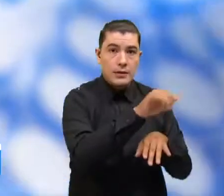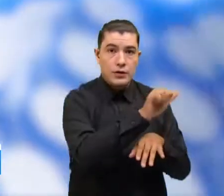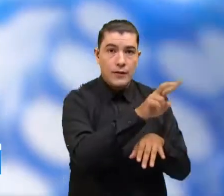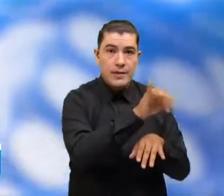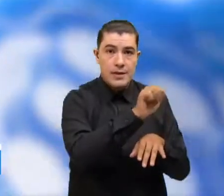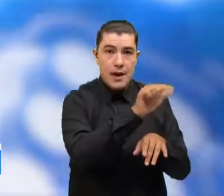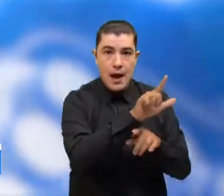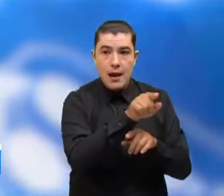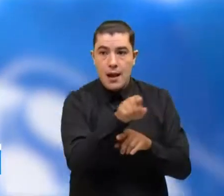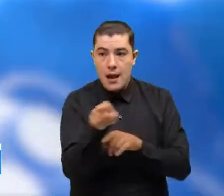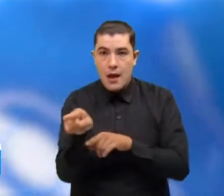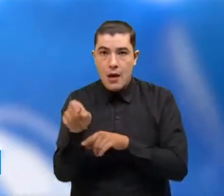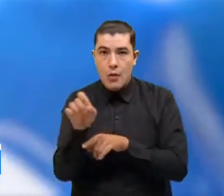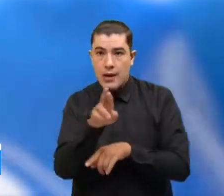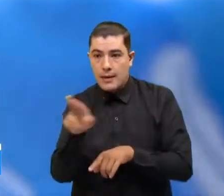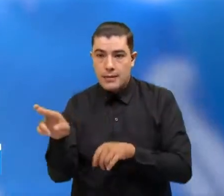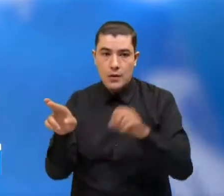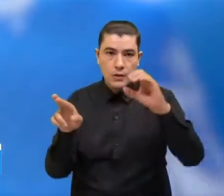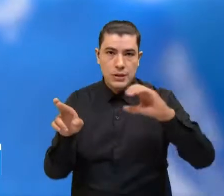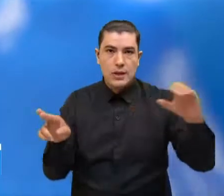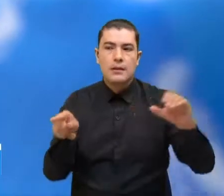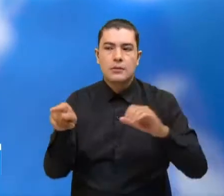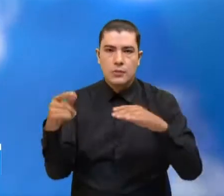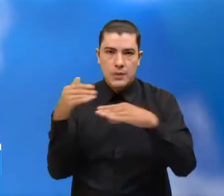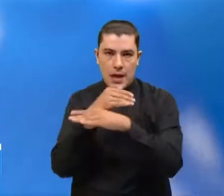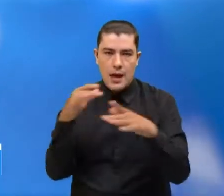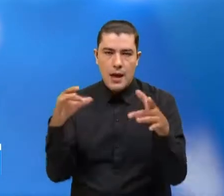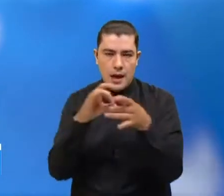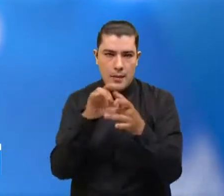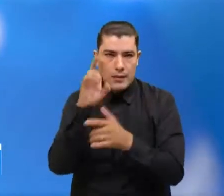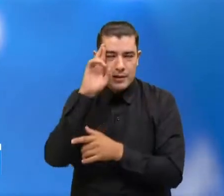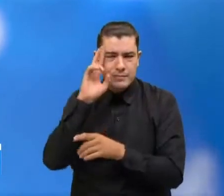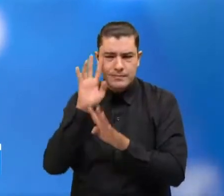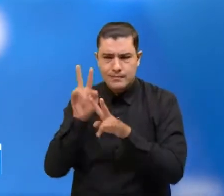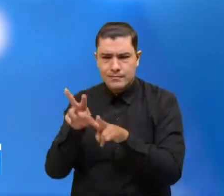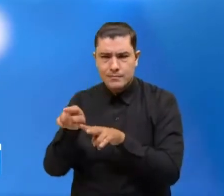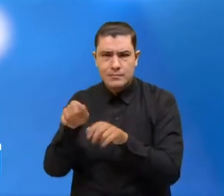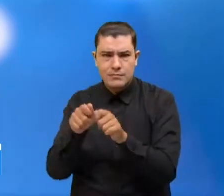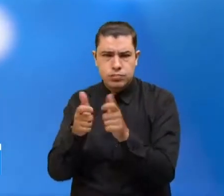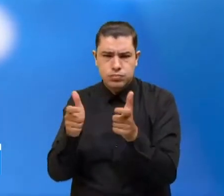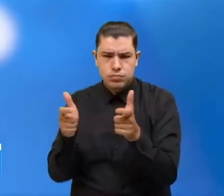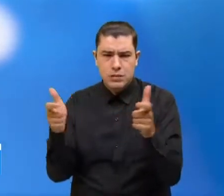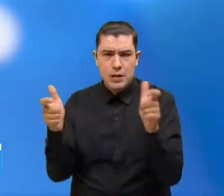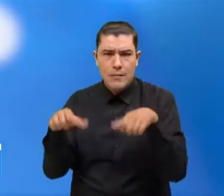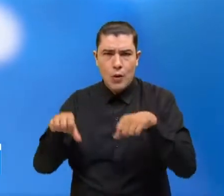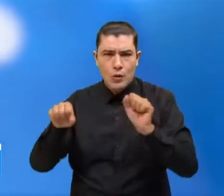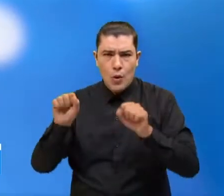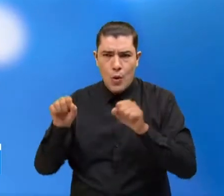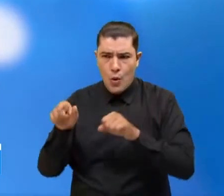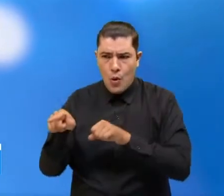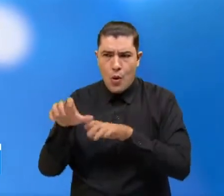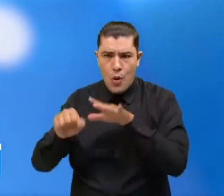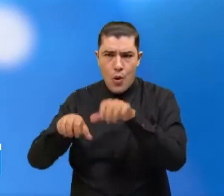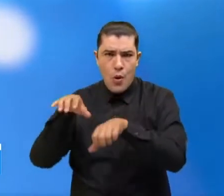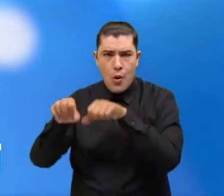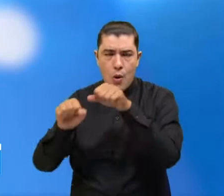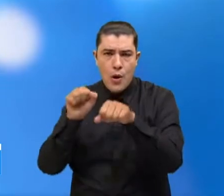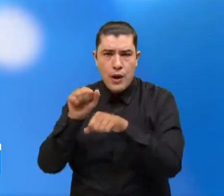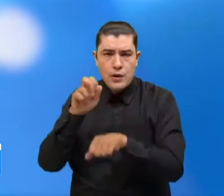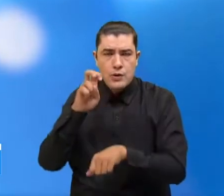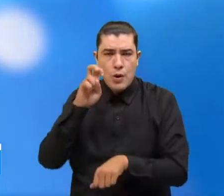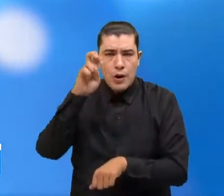fue captado la noche anterior por un conductor en este se logra ver como un alto número de rizados invaden el carril norte sur rumbo a lo que será